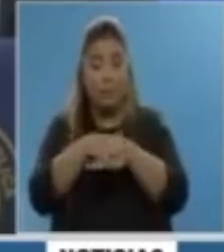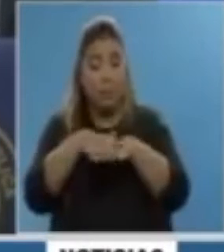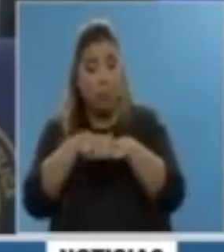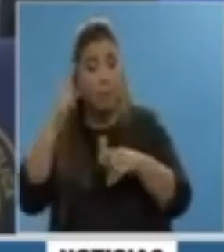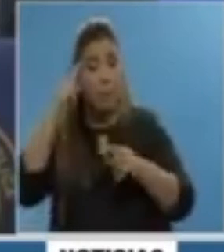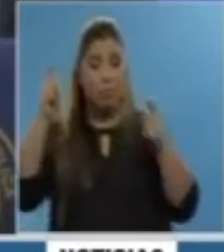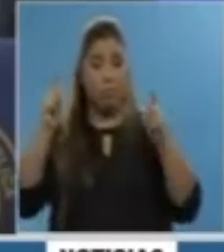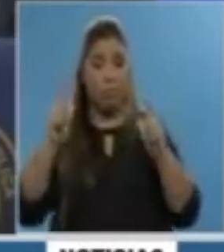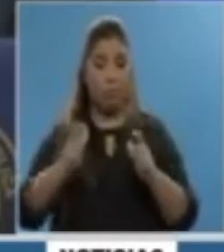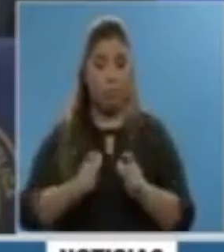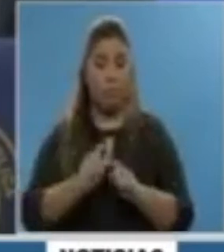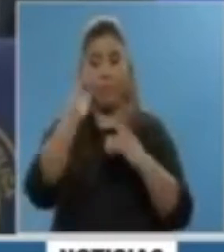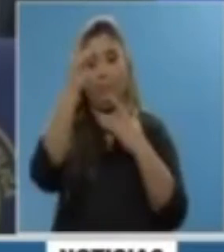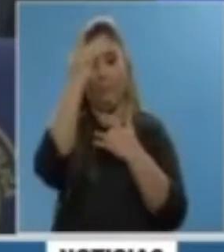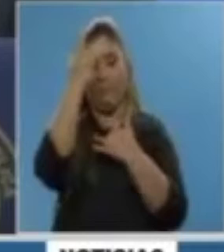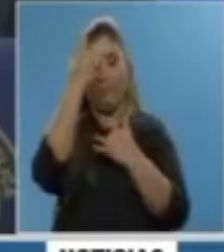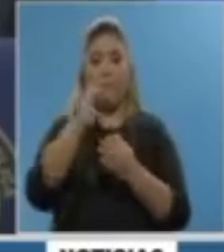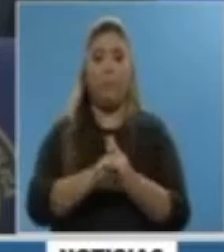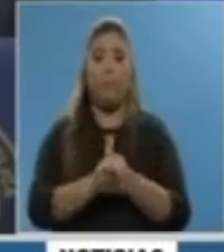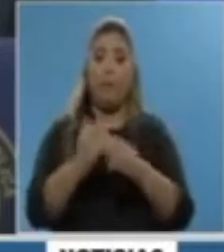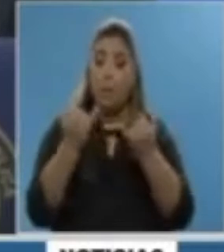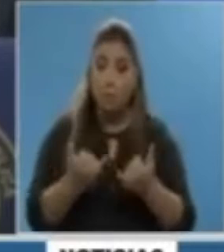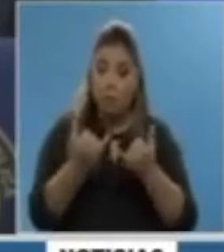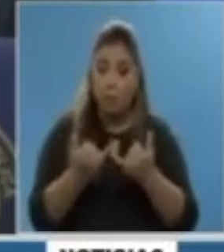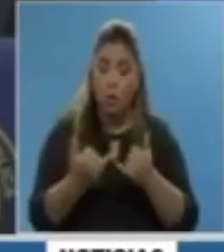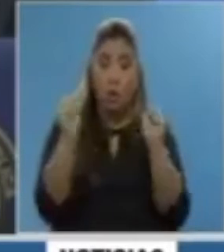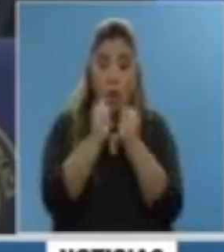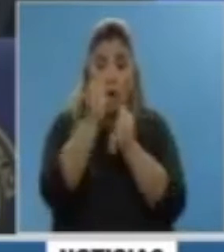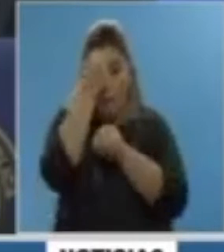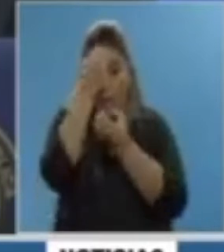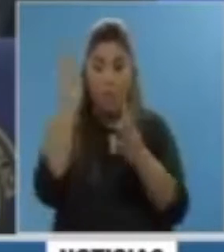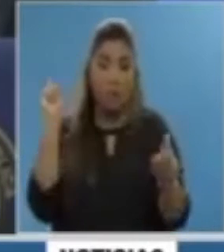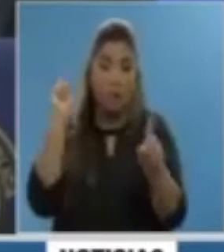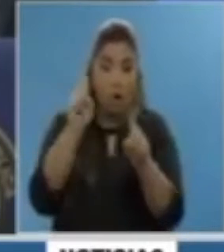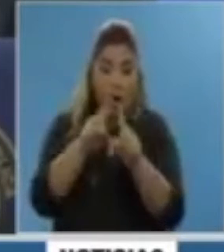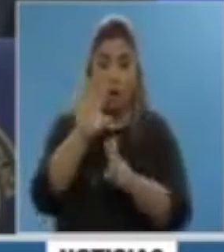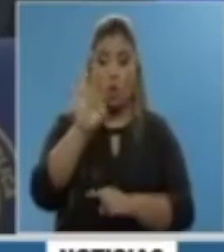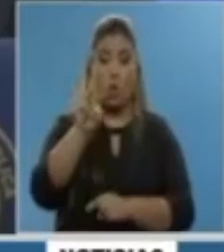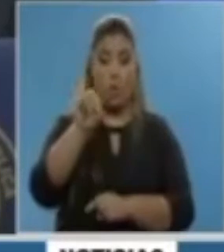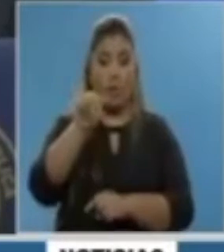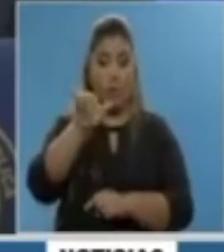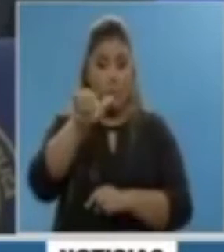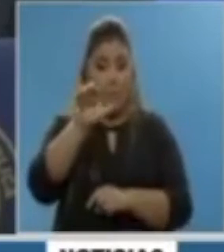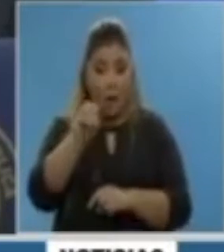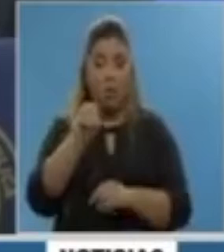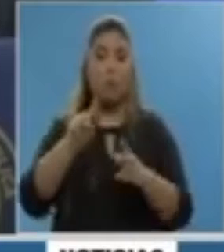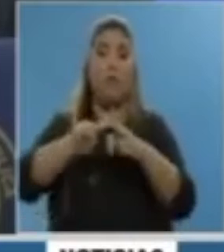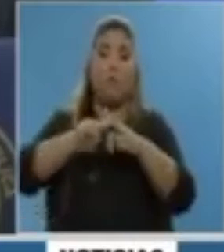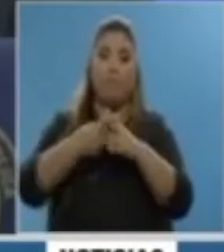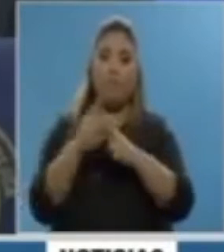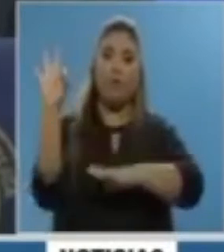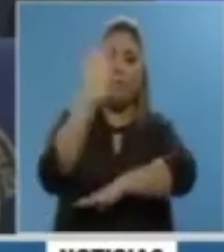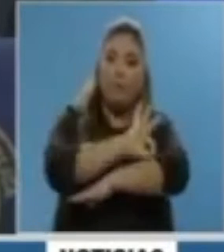Lo que observamos es que a nivel nacional, el actual, es decir, con la información hasta el 9 de mayo y tomando en cuenta la fecha de inicio de